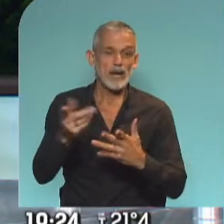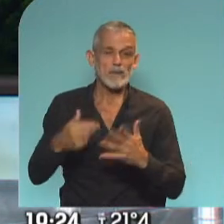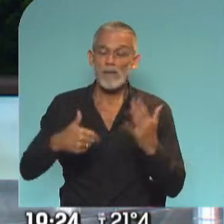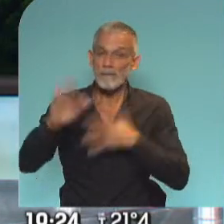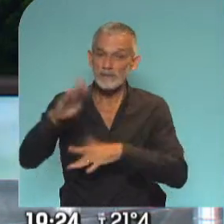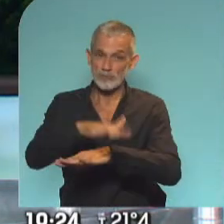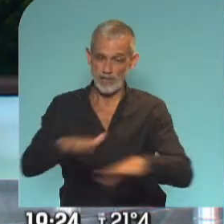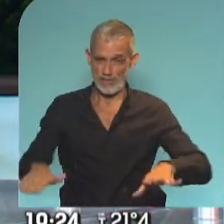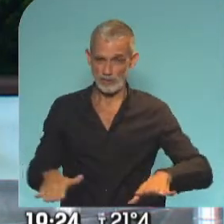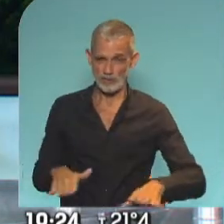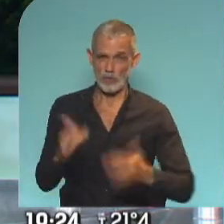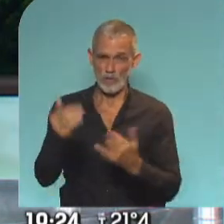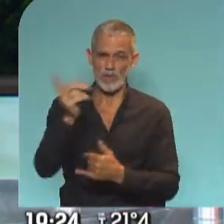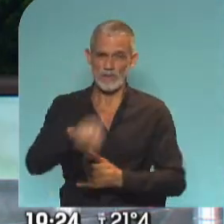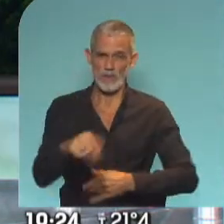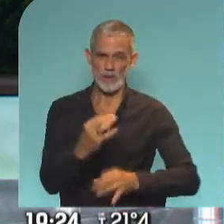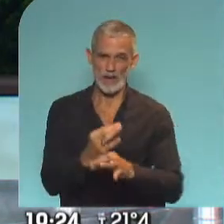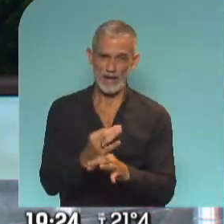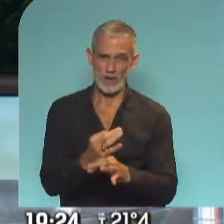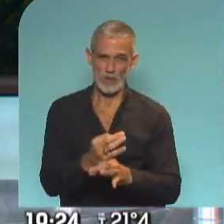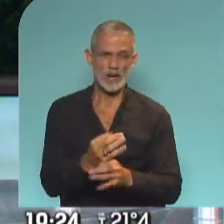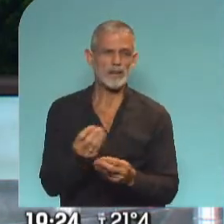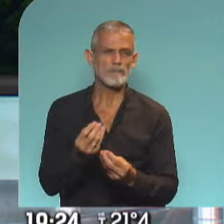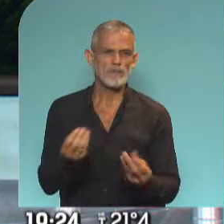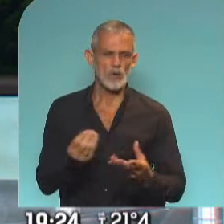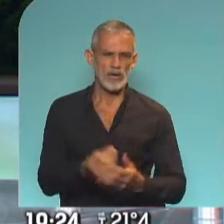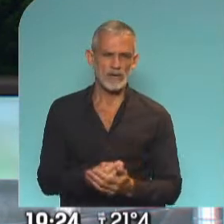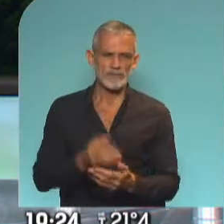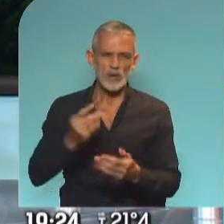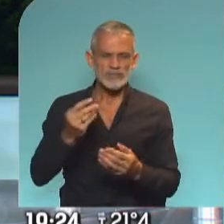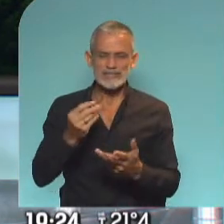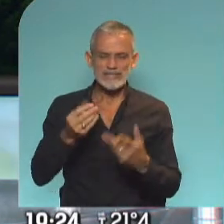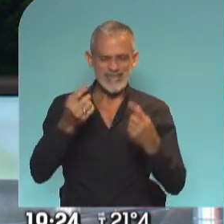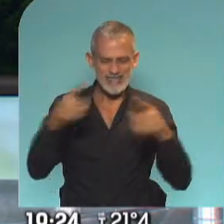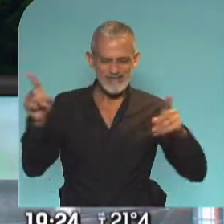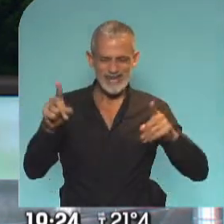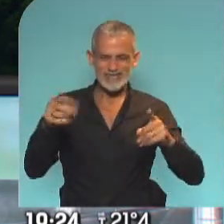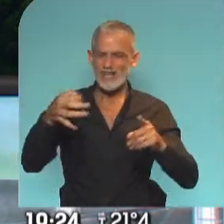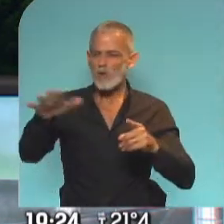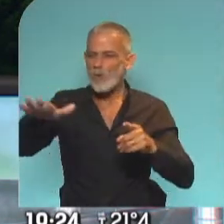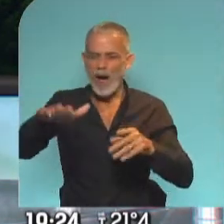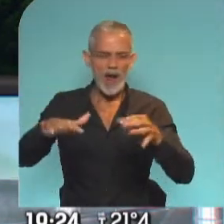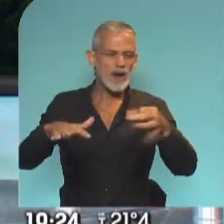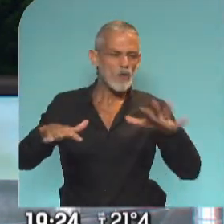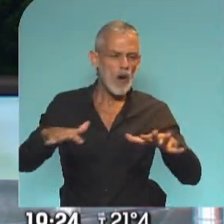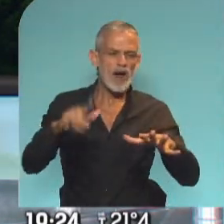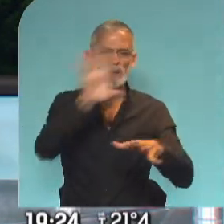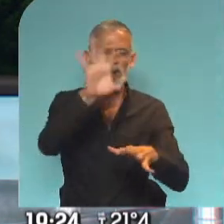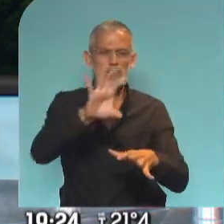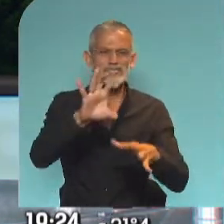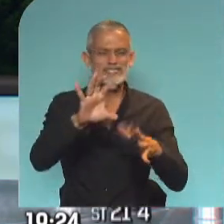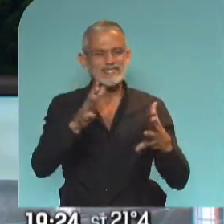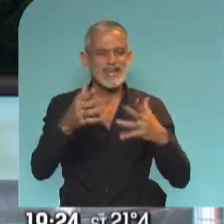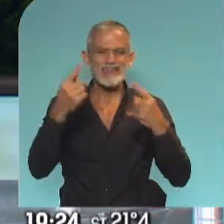de los chicos posible. ¿Por qué? Porque es distinto el distrito, es distinto la provincia,